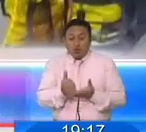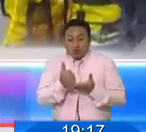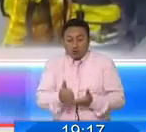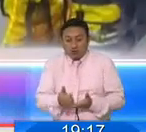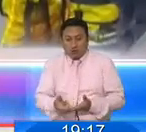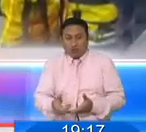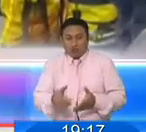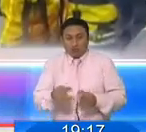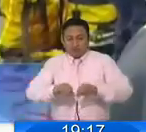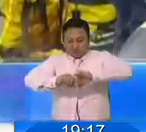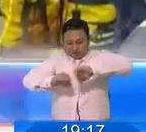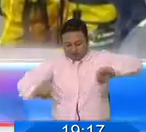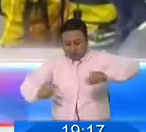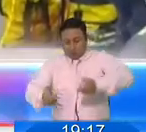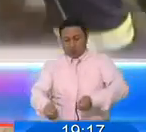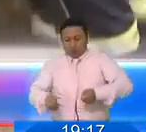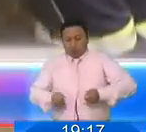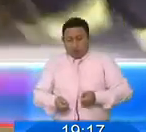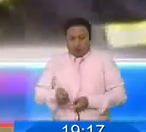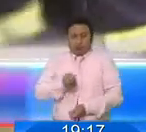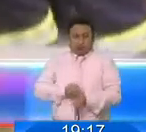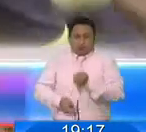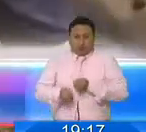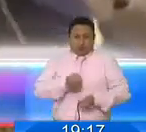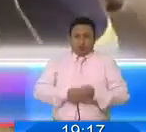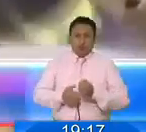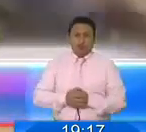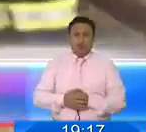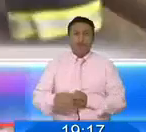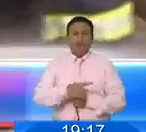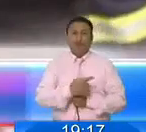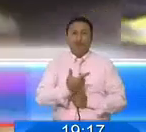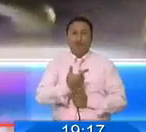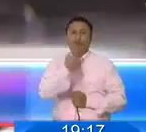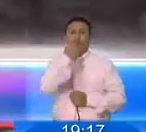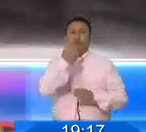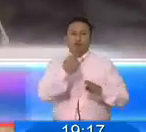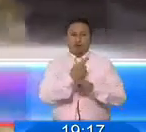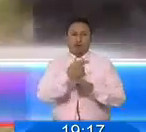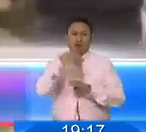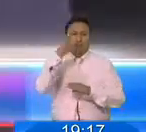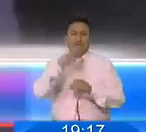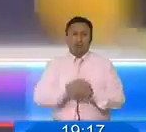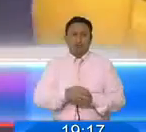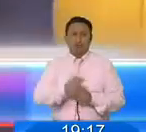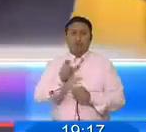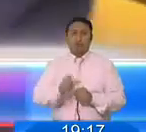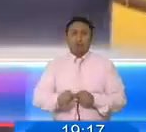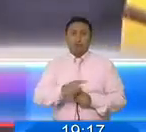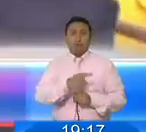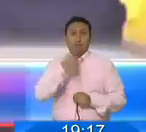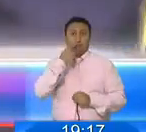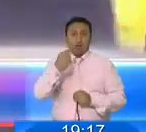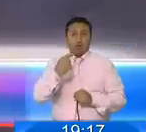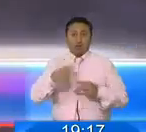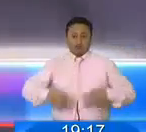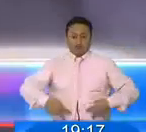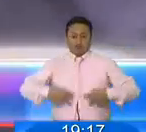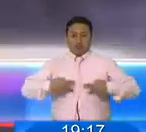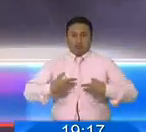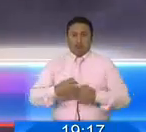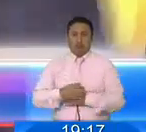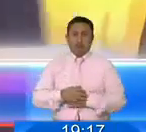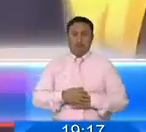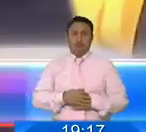para el trabajo de evacuación demoró más de una hora al final con vida apareció el conductor y único ocupante del vehículo